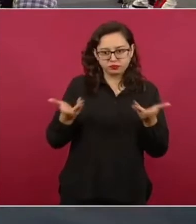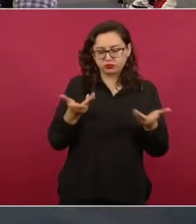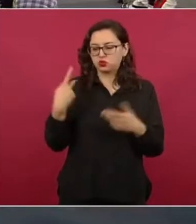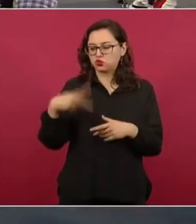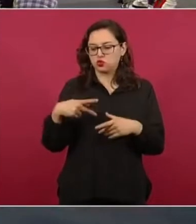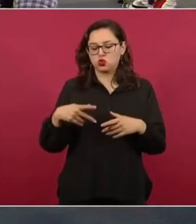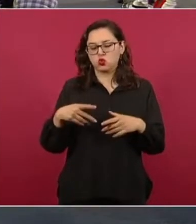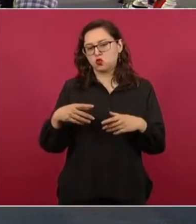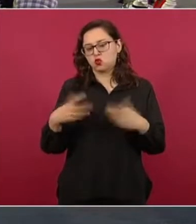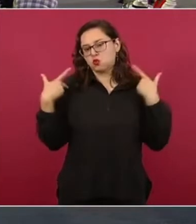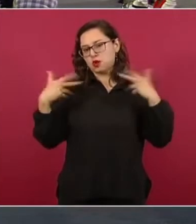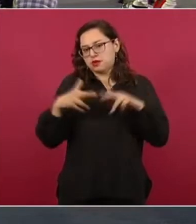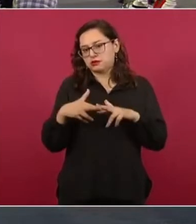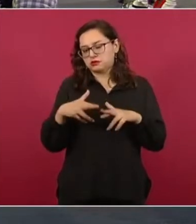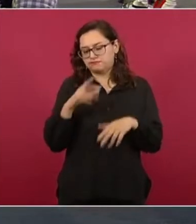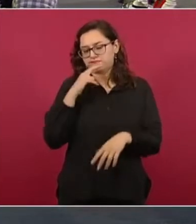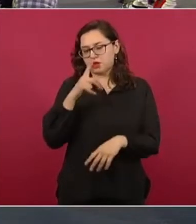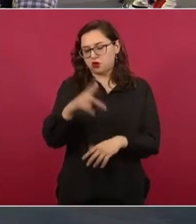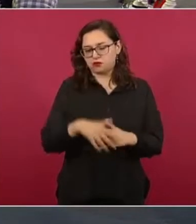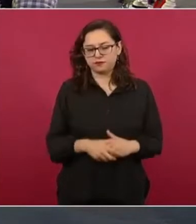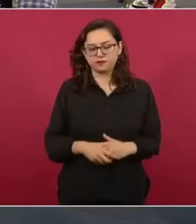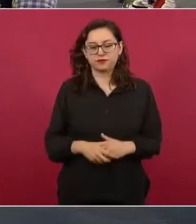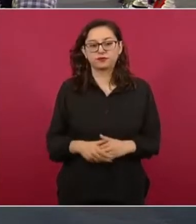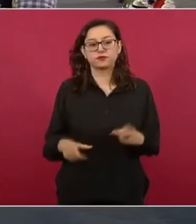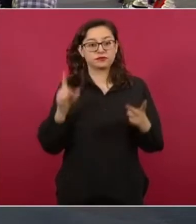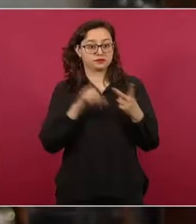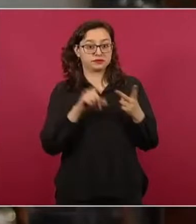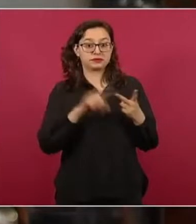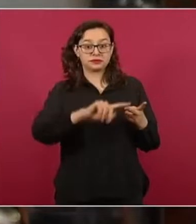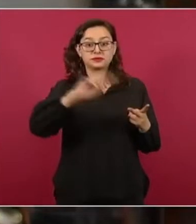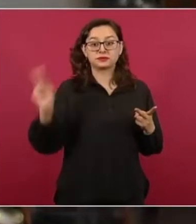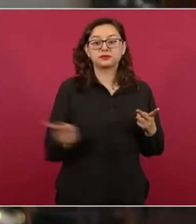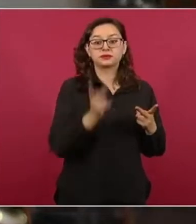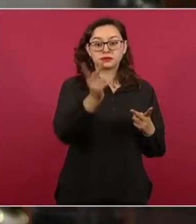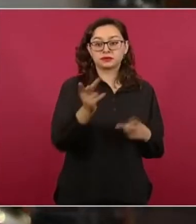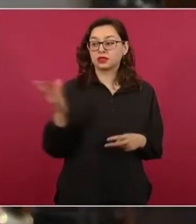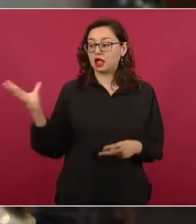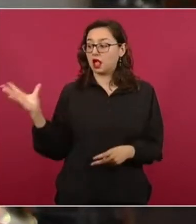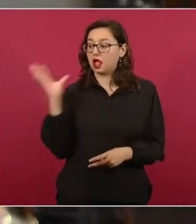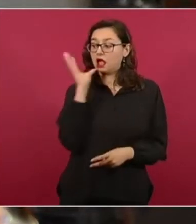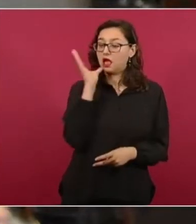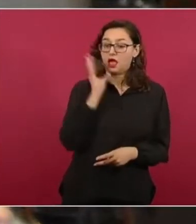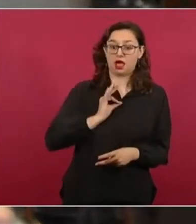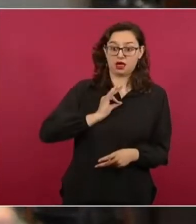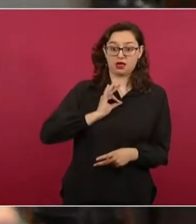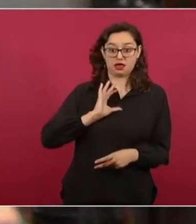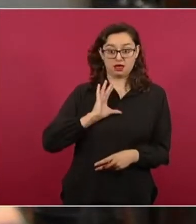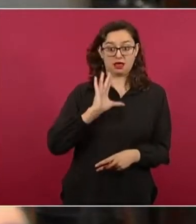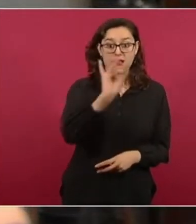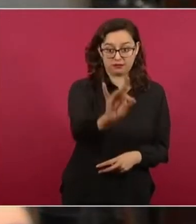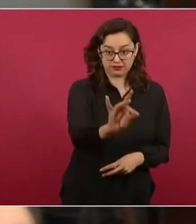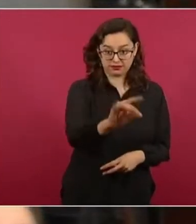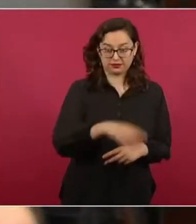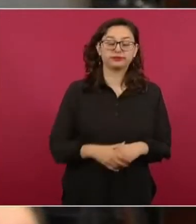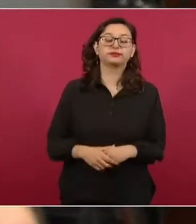En mi segunda pregunta, presidente, le quiero hacer llegar una petición de un derechohabiente del